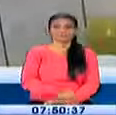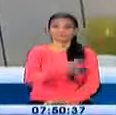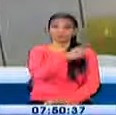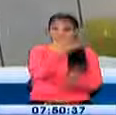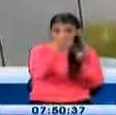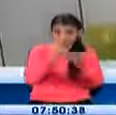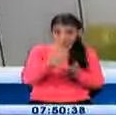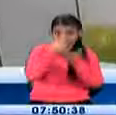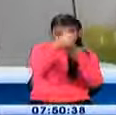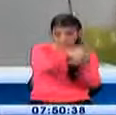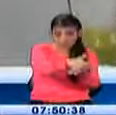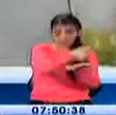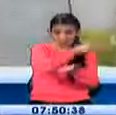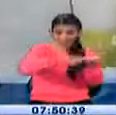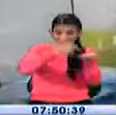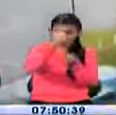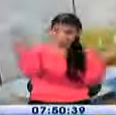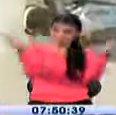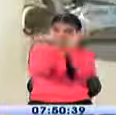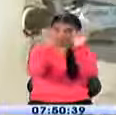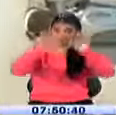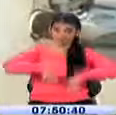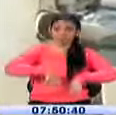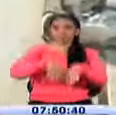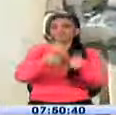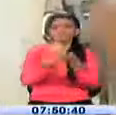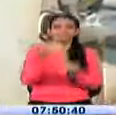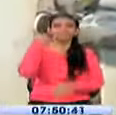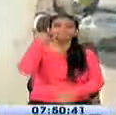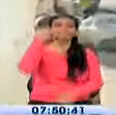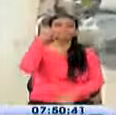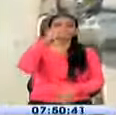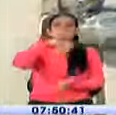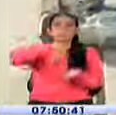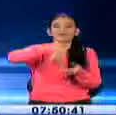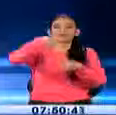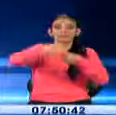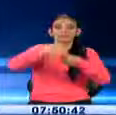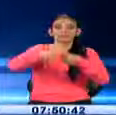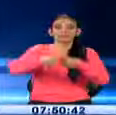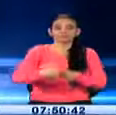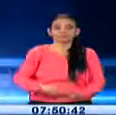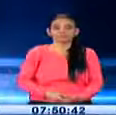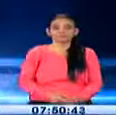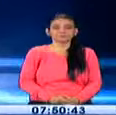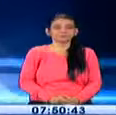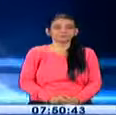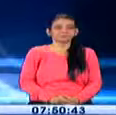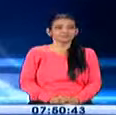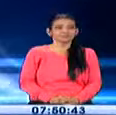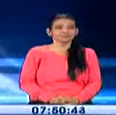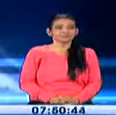Si usted quiere ayudar a que se reencuentren, puede comunicarse al número telefónico en la ciudad de Quito,